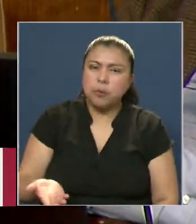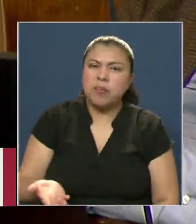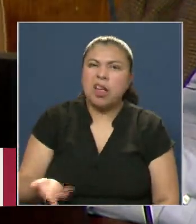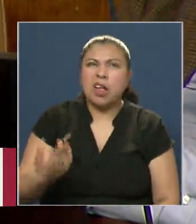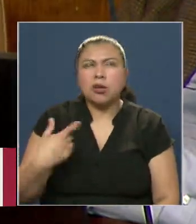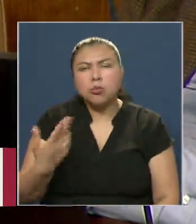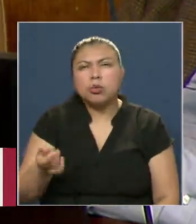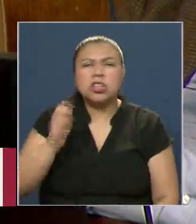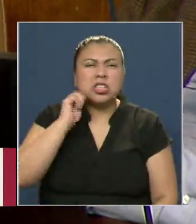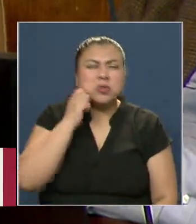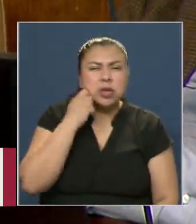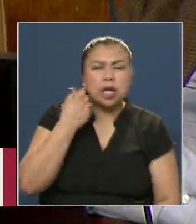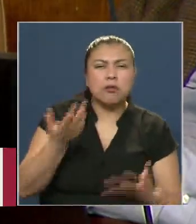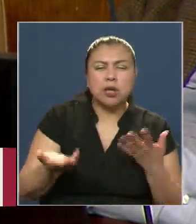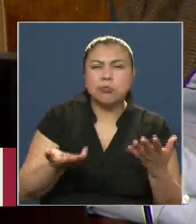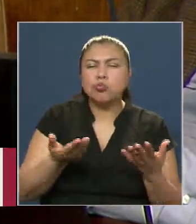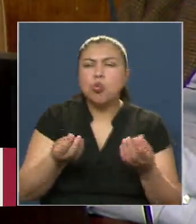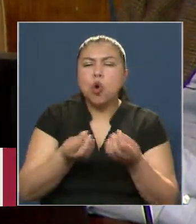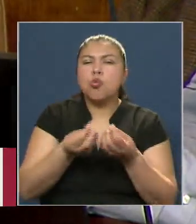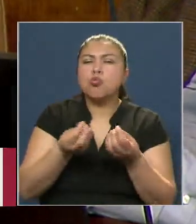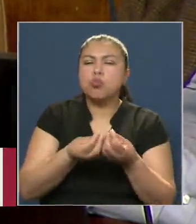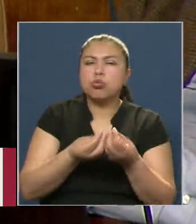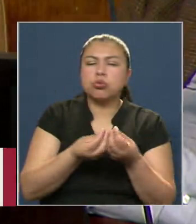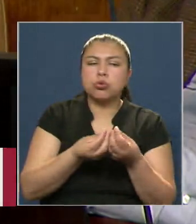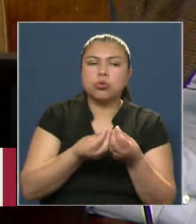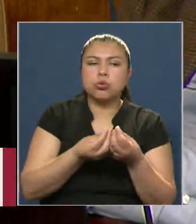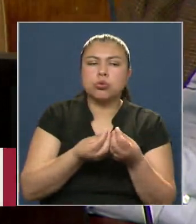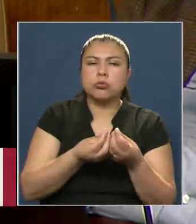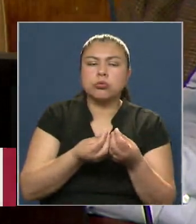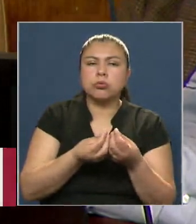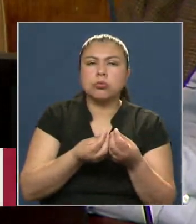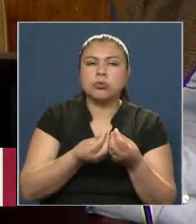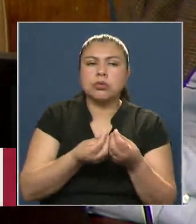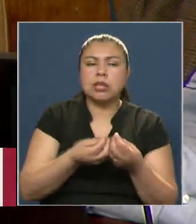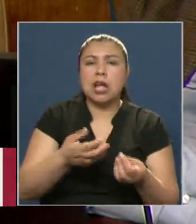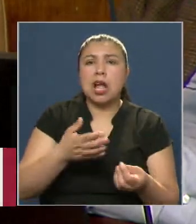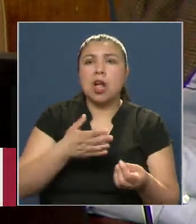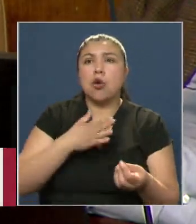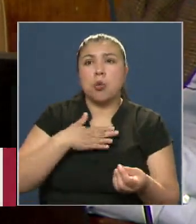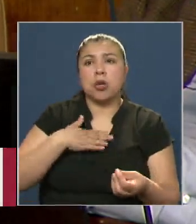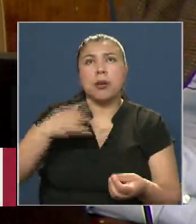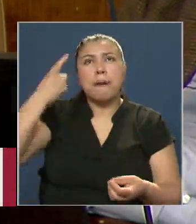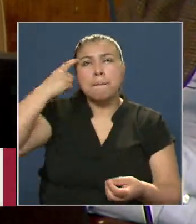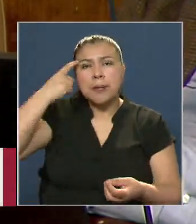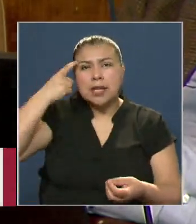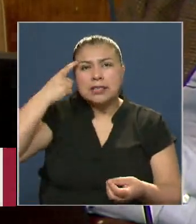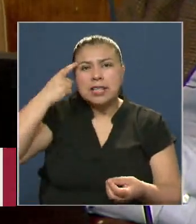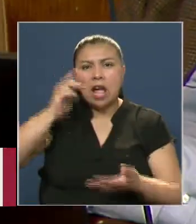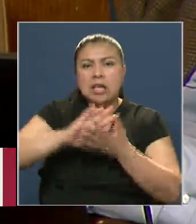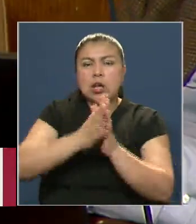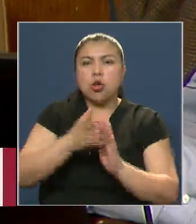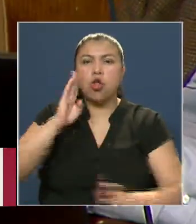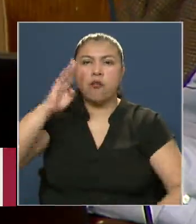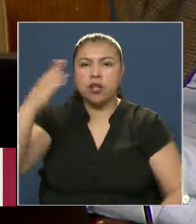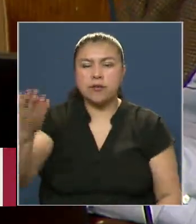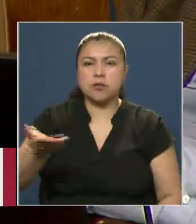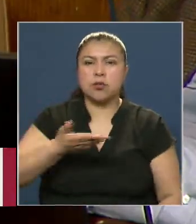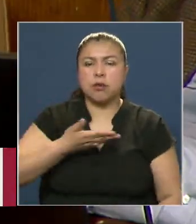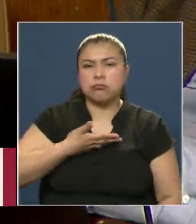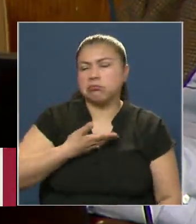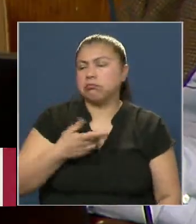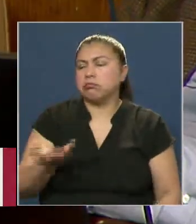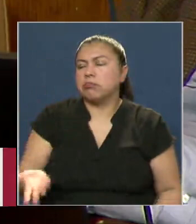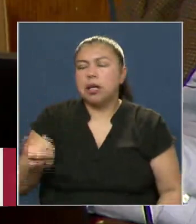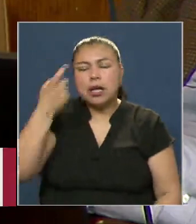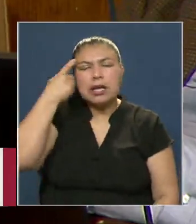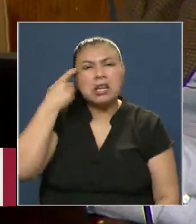perspectiva, daba como mucha, como que aquí me va a llegar todo, digamos. Y eso no,